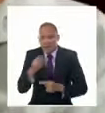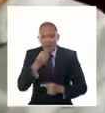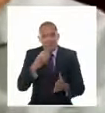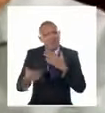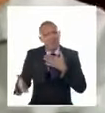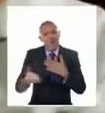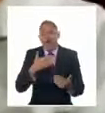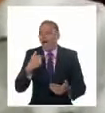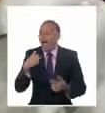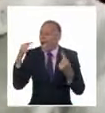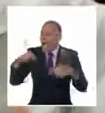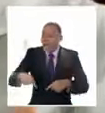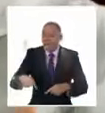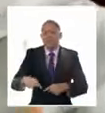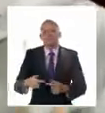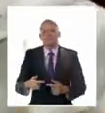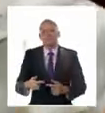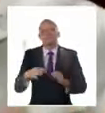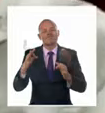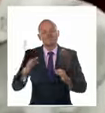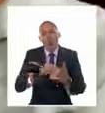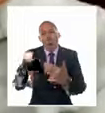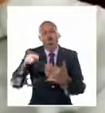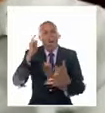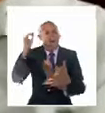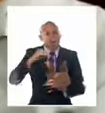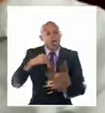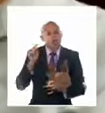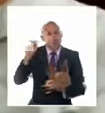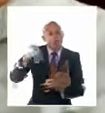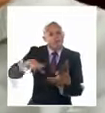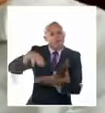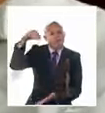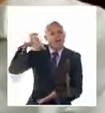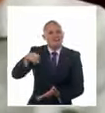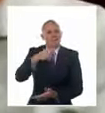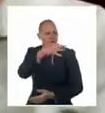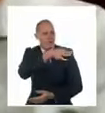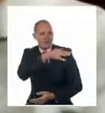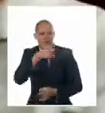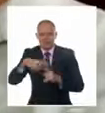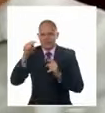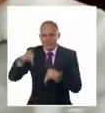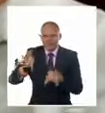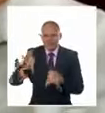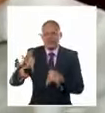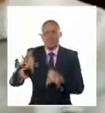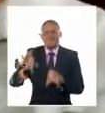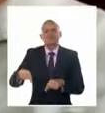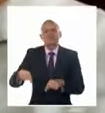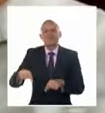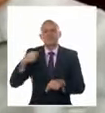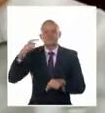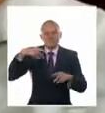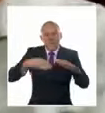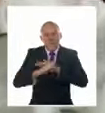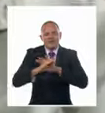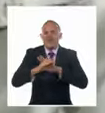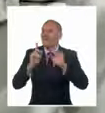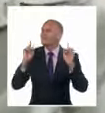donde volvimos, Palacio del Gobierno, los capitales generales, no me siento bien. Ese patio para mí es